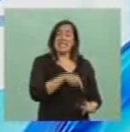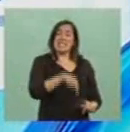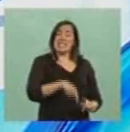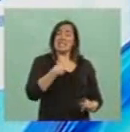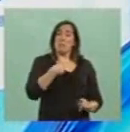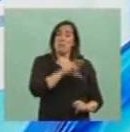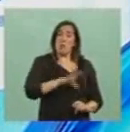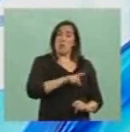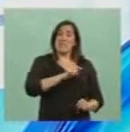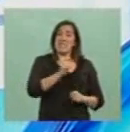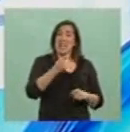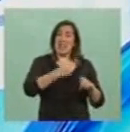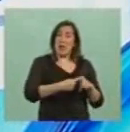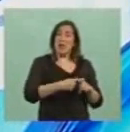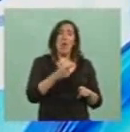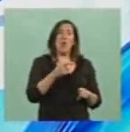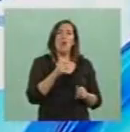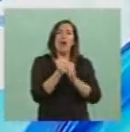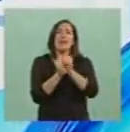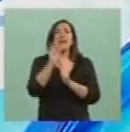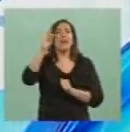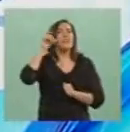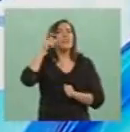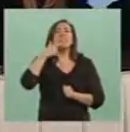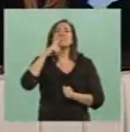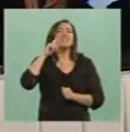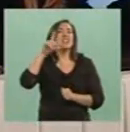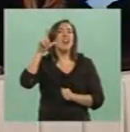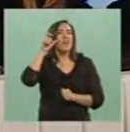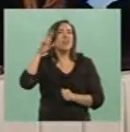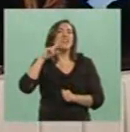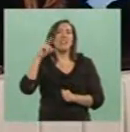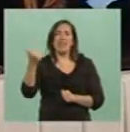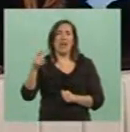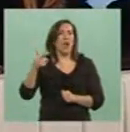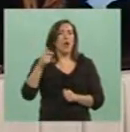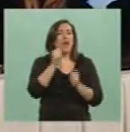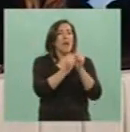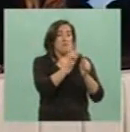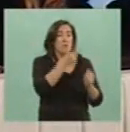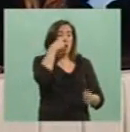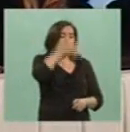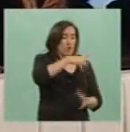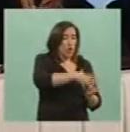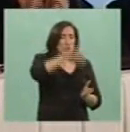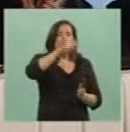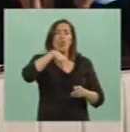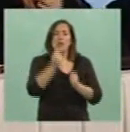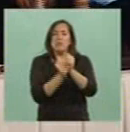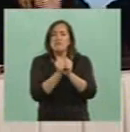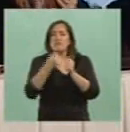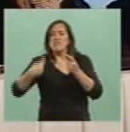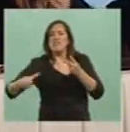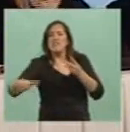y petróleo, no hay una sola destilería, no hay una sola petroquímica ni nada. Todo está aquí también en la provincia de Buenos Aires.